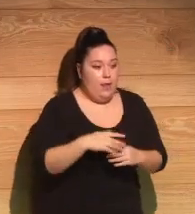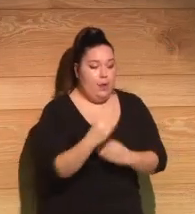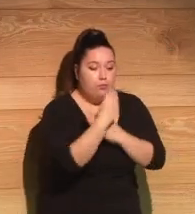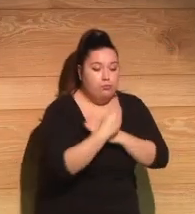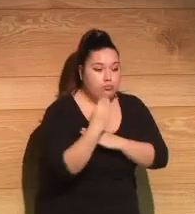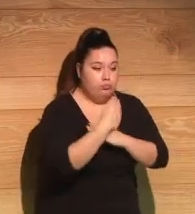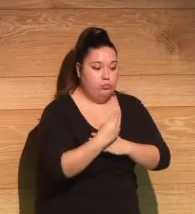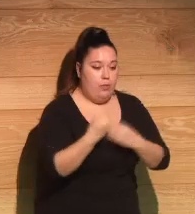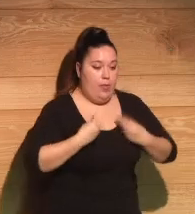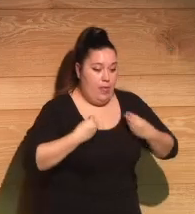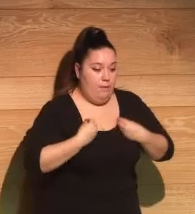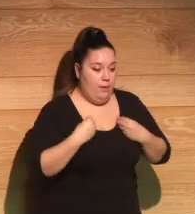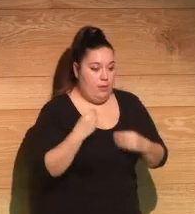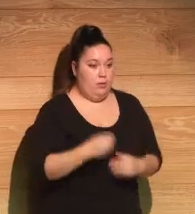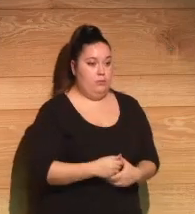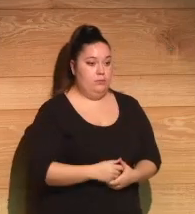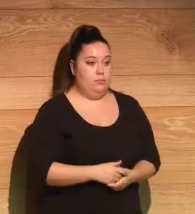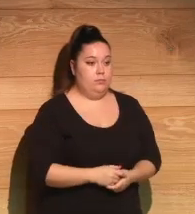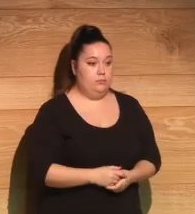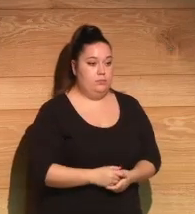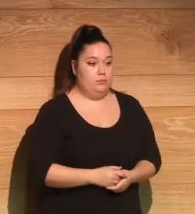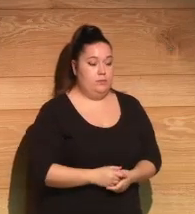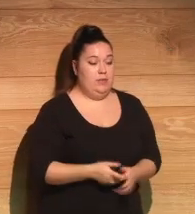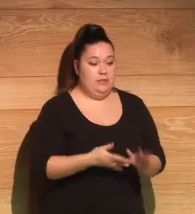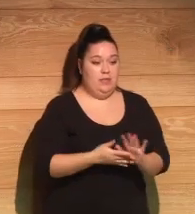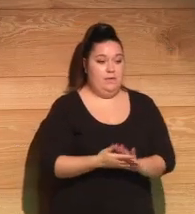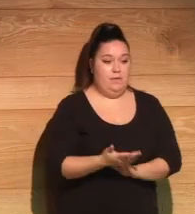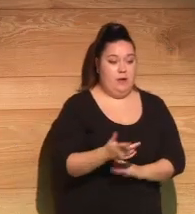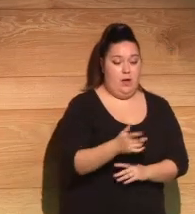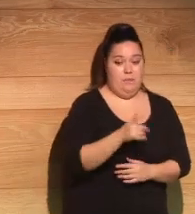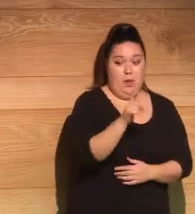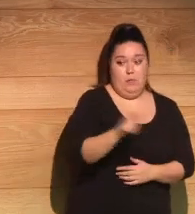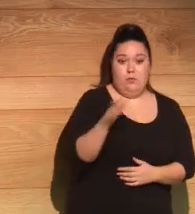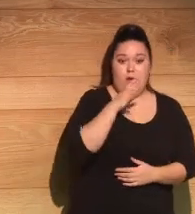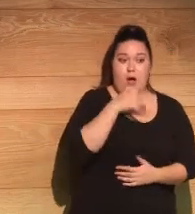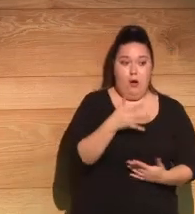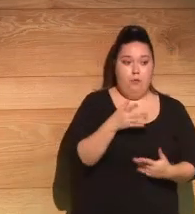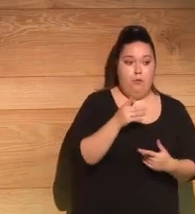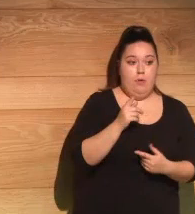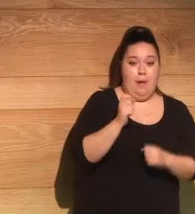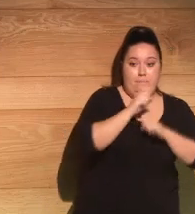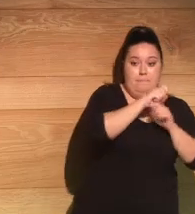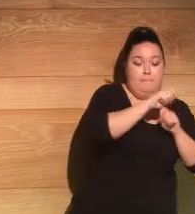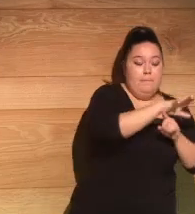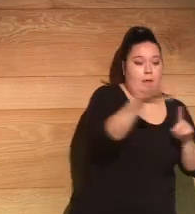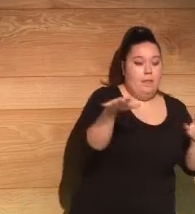¿no? Y el ser humano está tan expuesto a pandemias de este tipo justamente porque es un animal